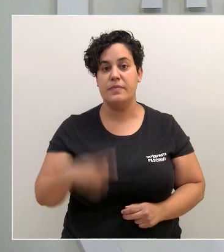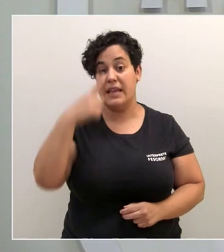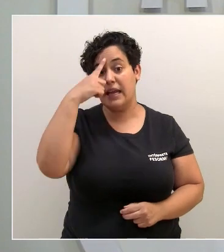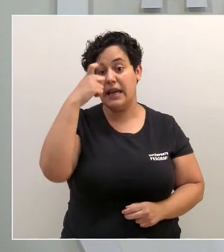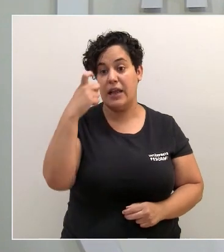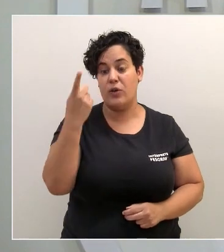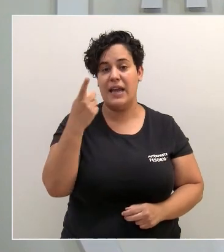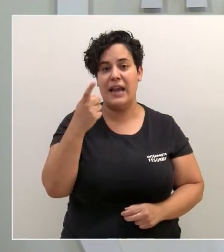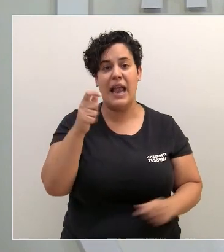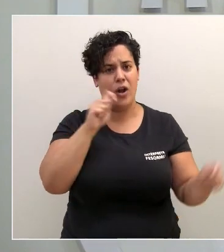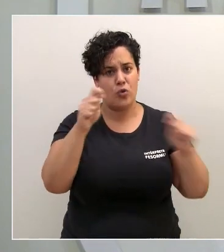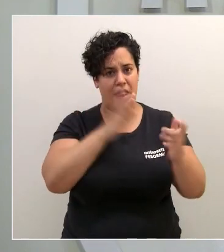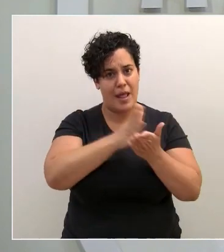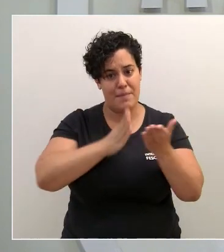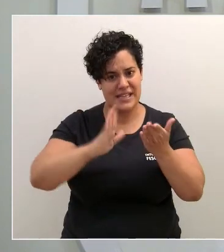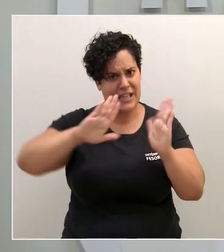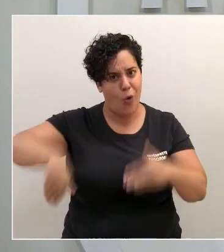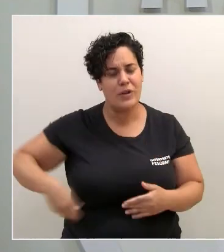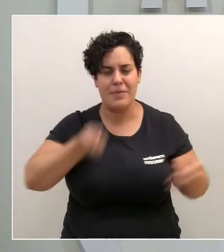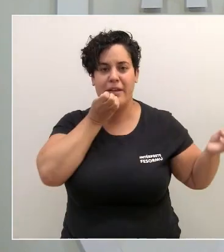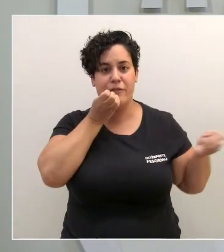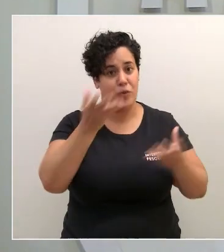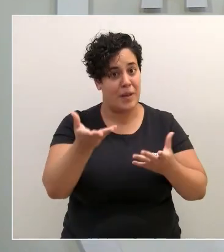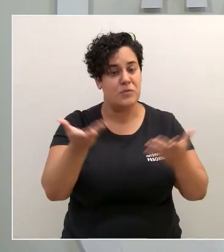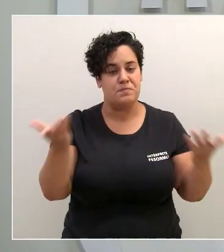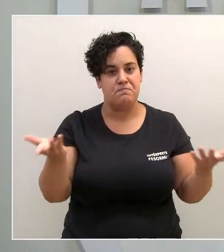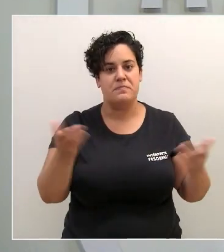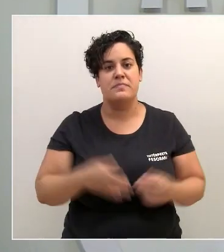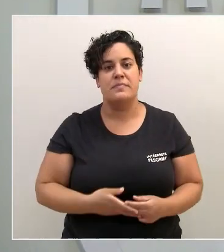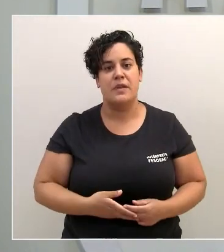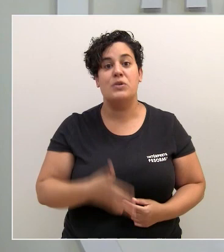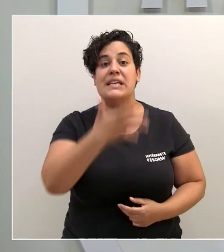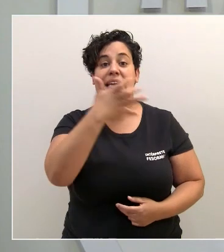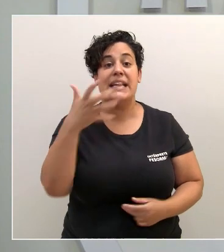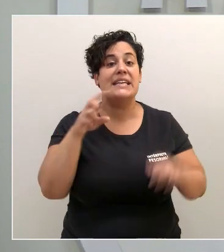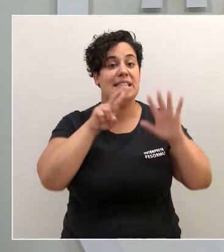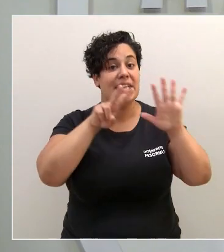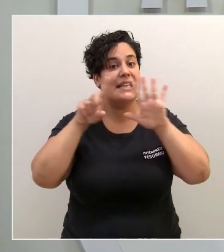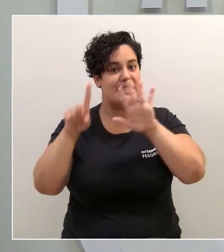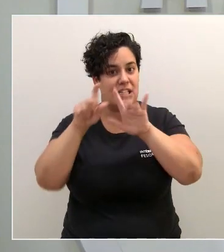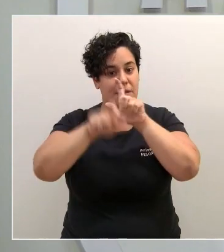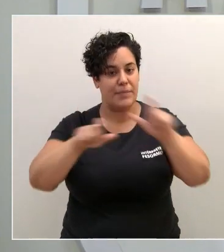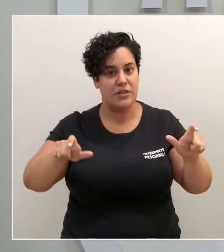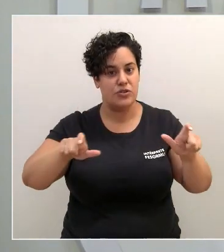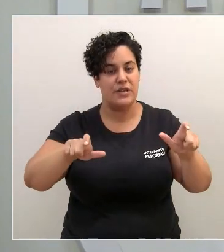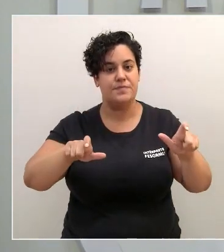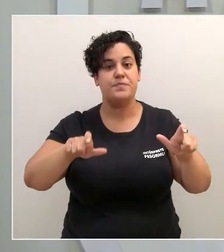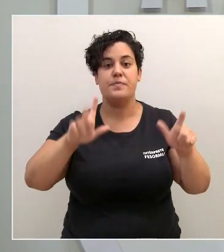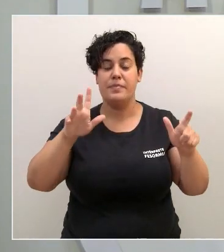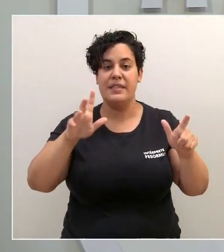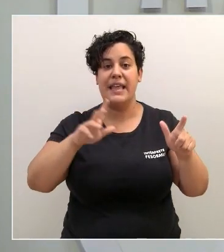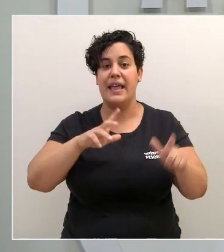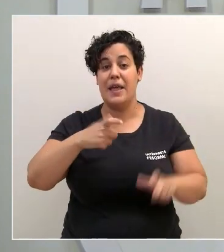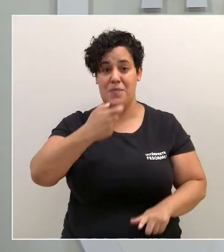última rueda de prensa les informamos, pues seguimos teniendo la secuenciación de 576 casos de variante británica,